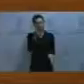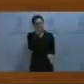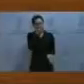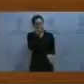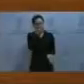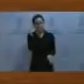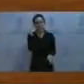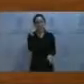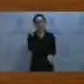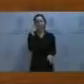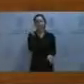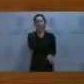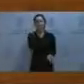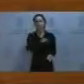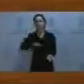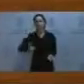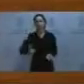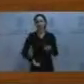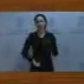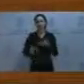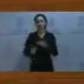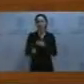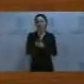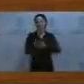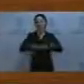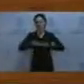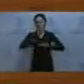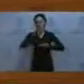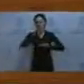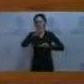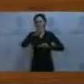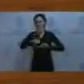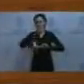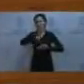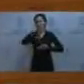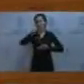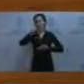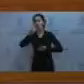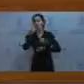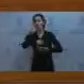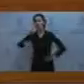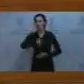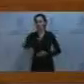Ustedes valoran, en los papeles que me mandan, Boves en 101 millones de euros ahora.